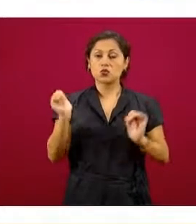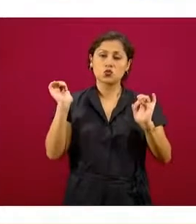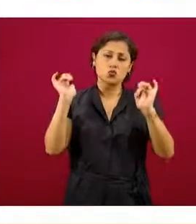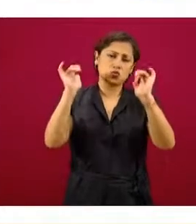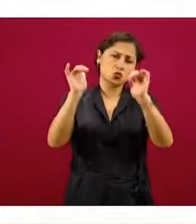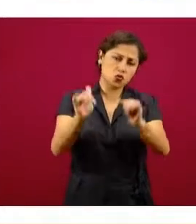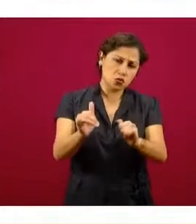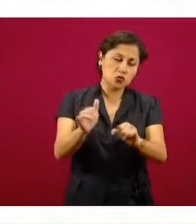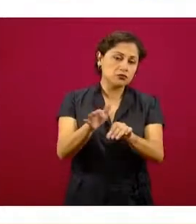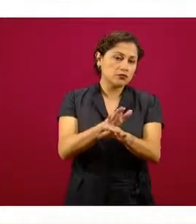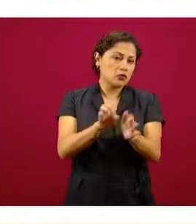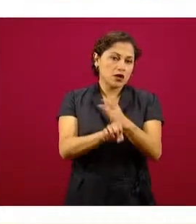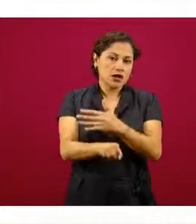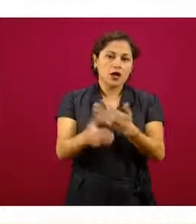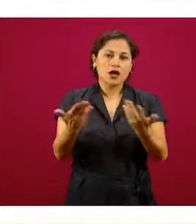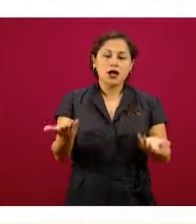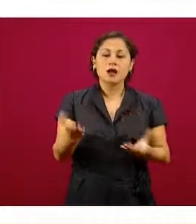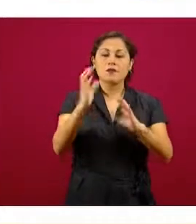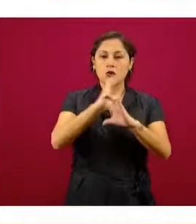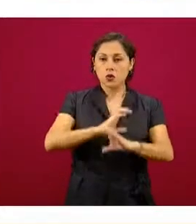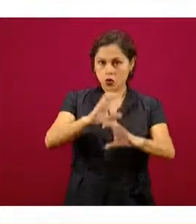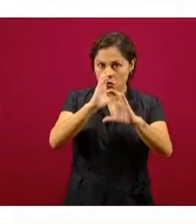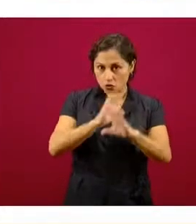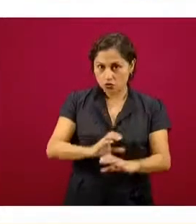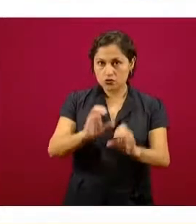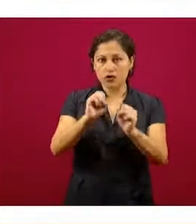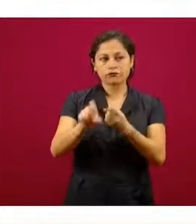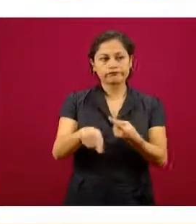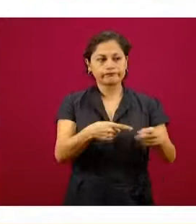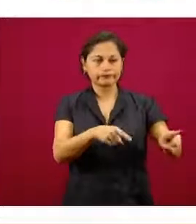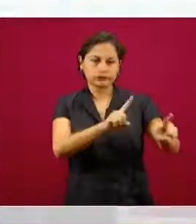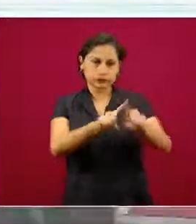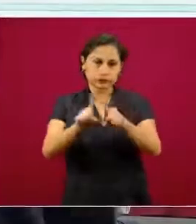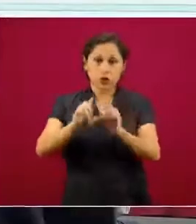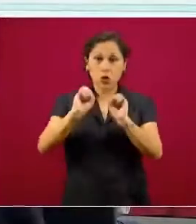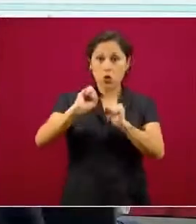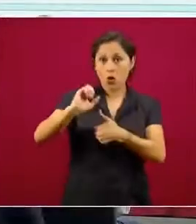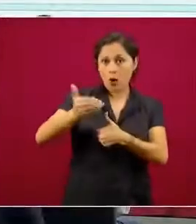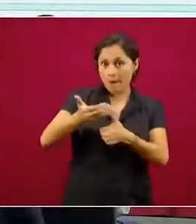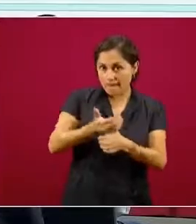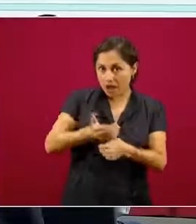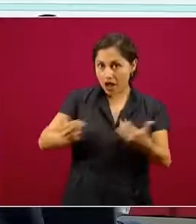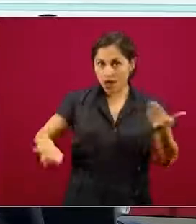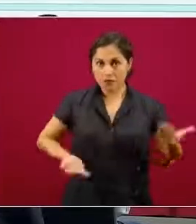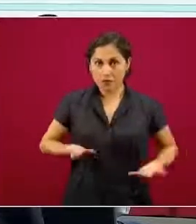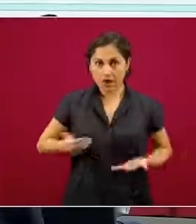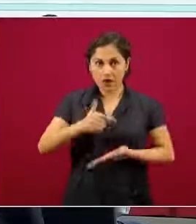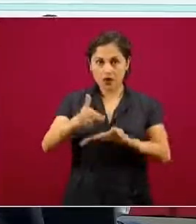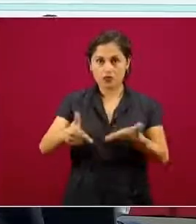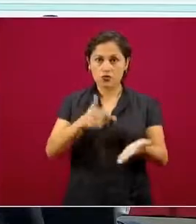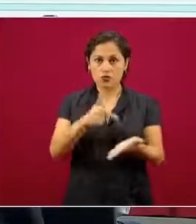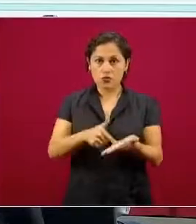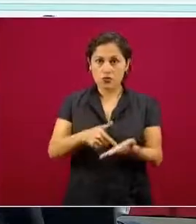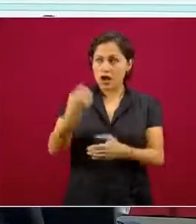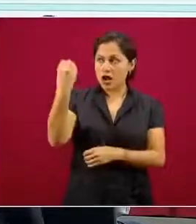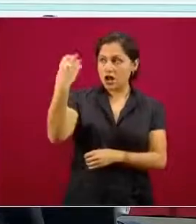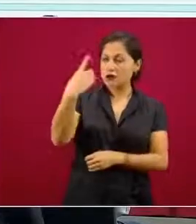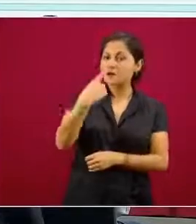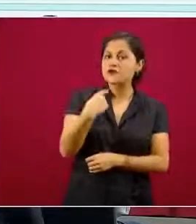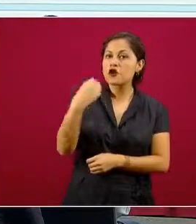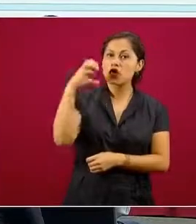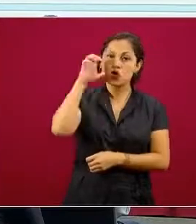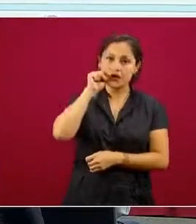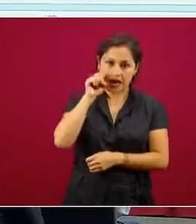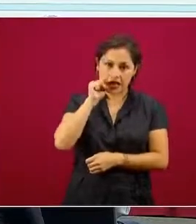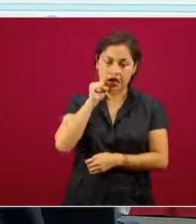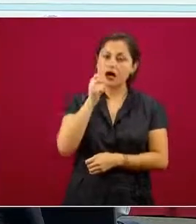como por ejemplo los conciertos y en el caso de los bares y similares, en ambos niveles de riesgo todavía se mantienen cerrados, no